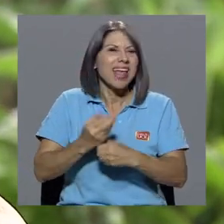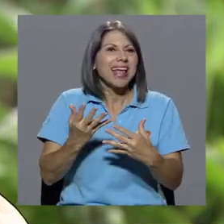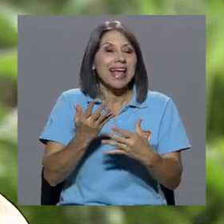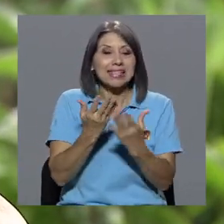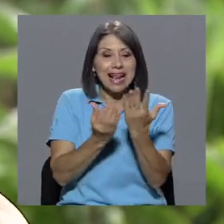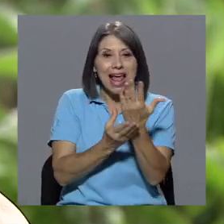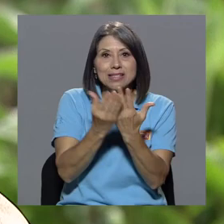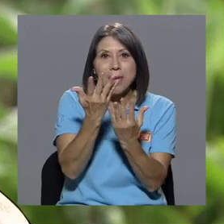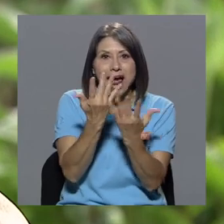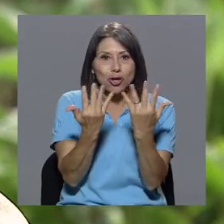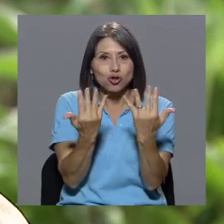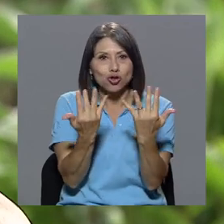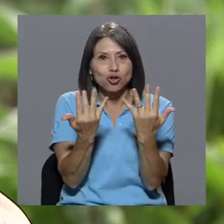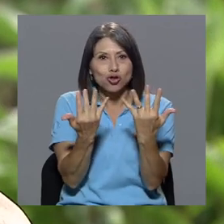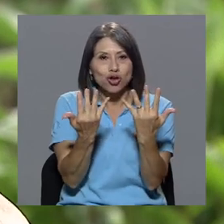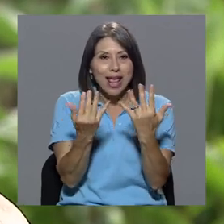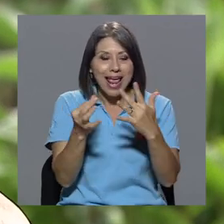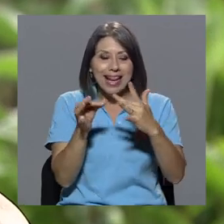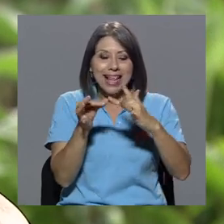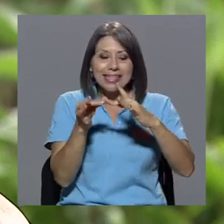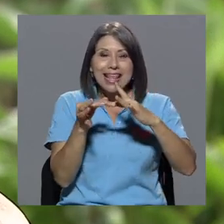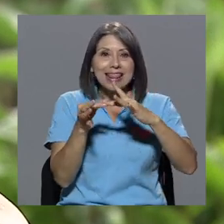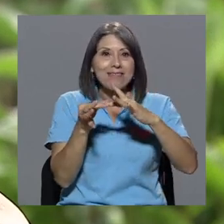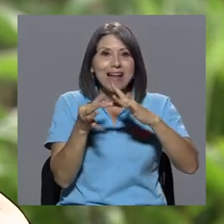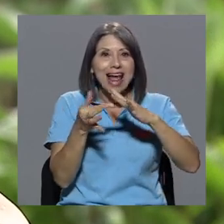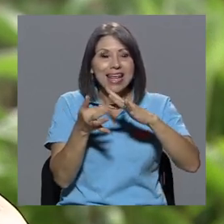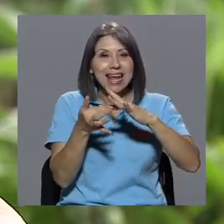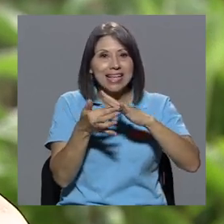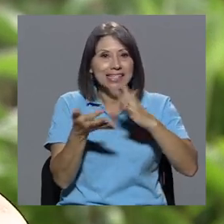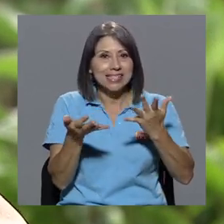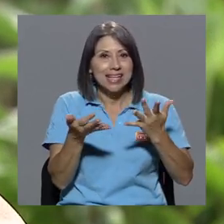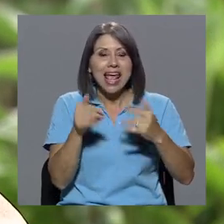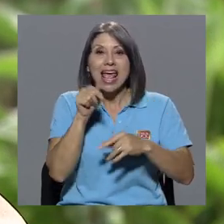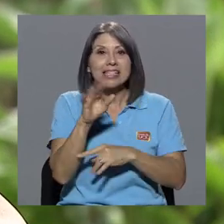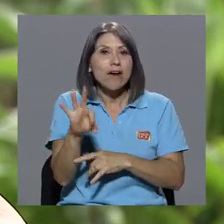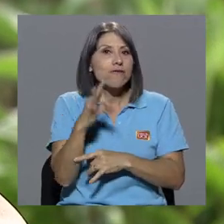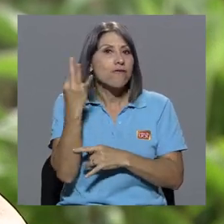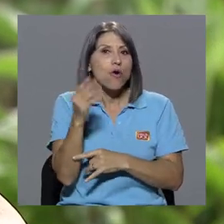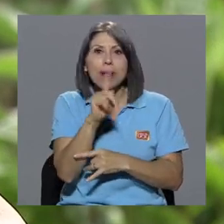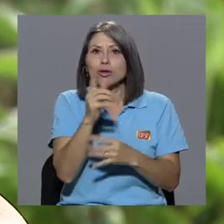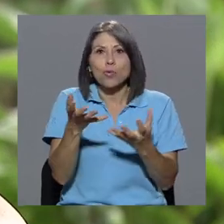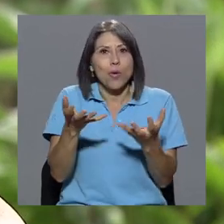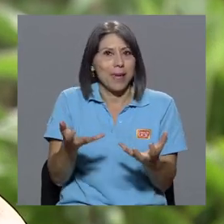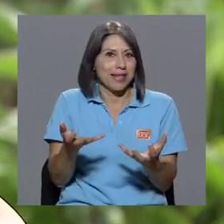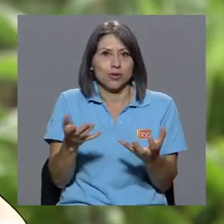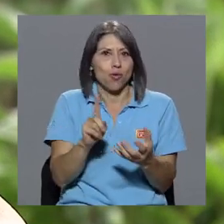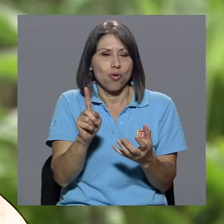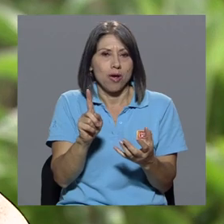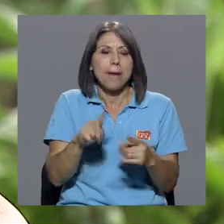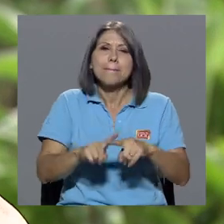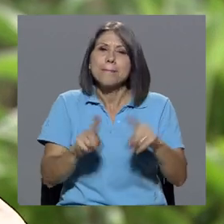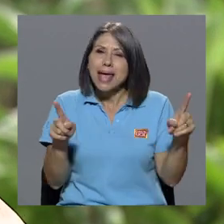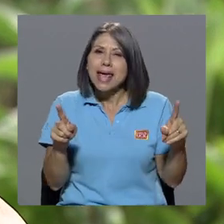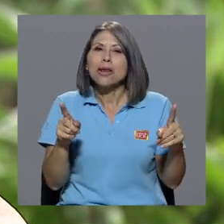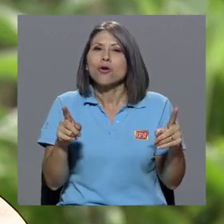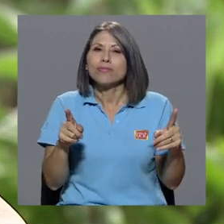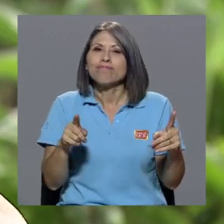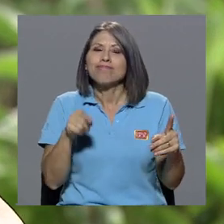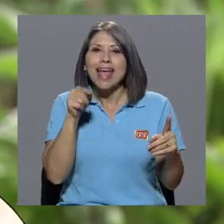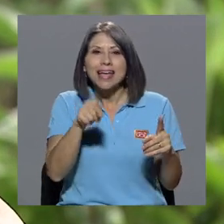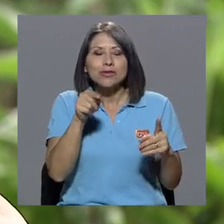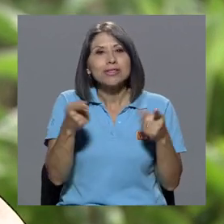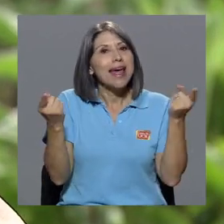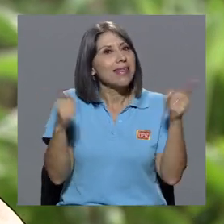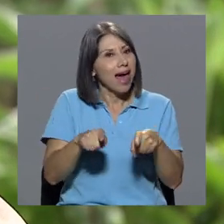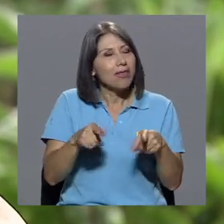las manos, de las interfalángicas distales. Esa es una forma que no es precisamente por peso, pero está